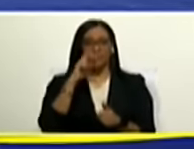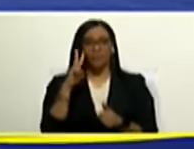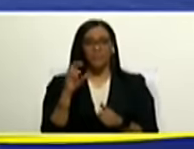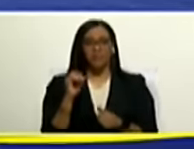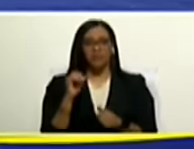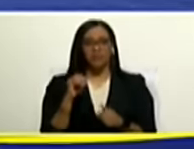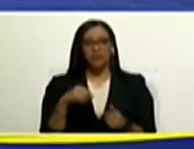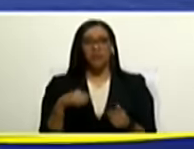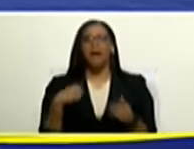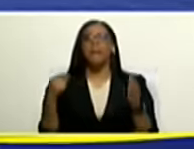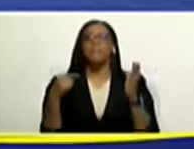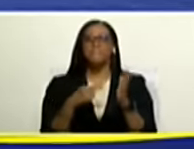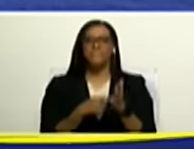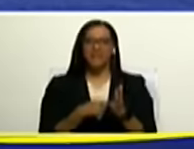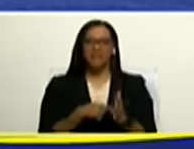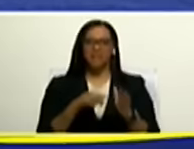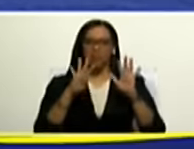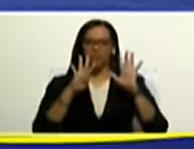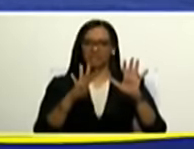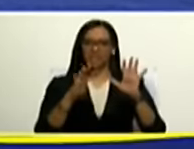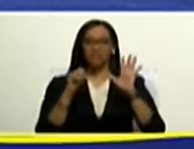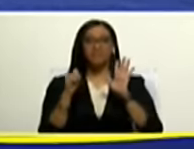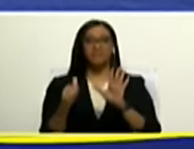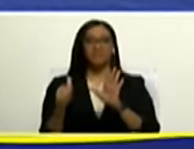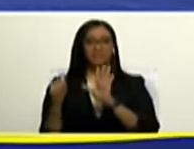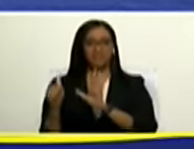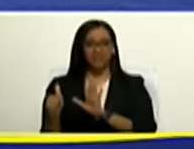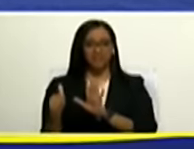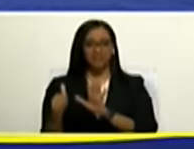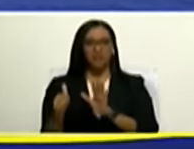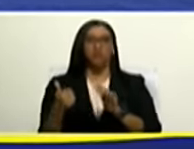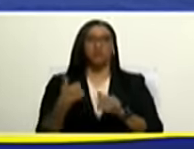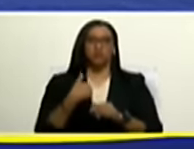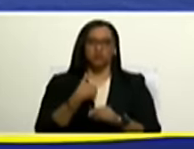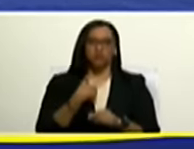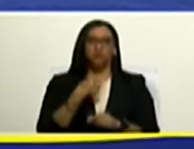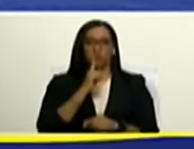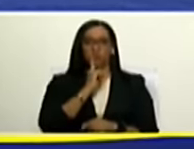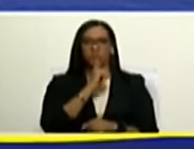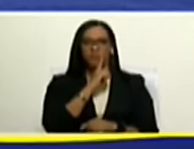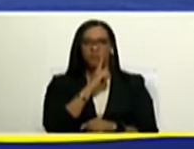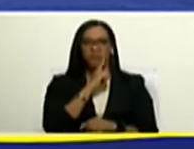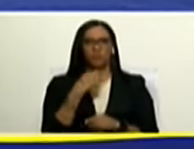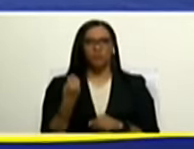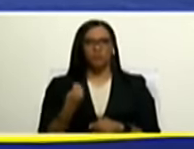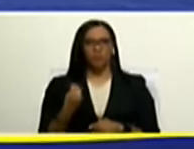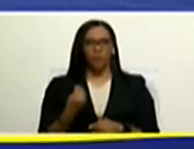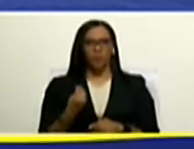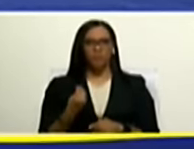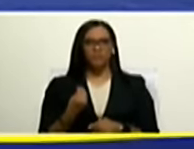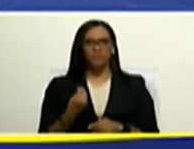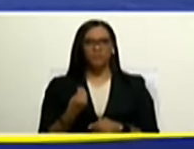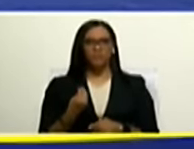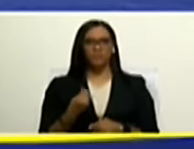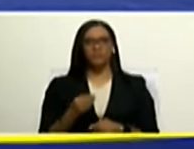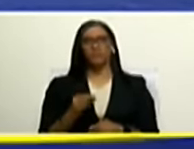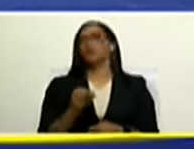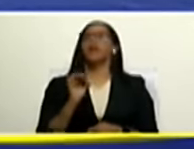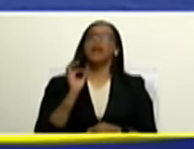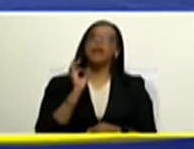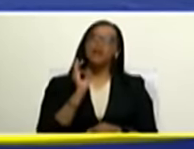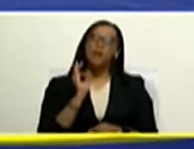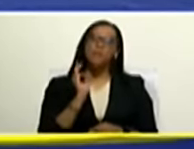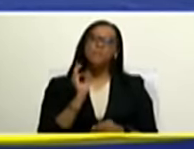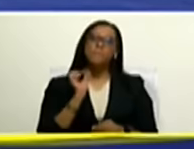a 1966. Yo lo he calificado como el momento de la